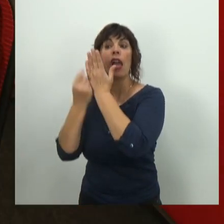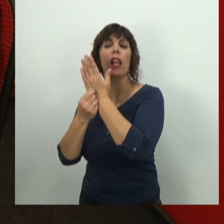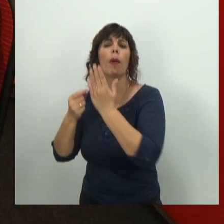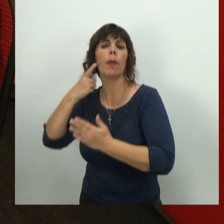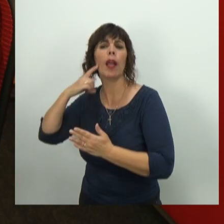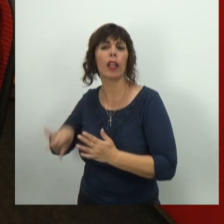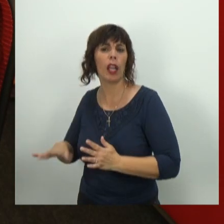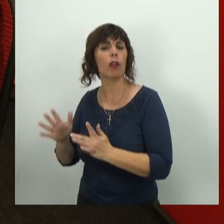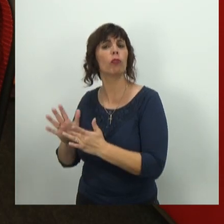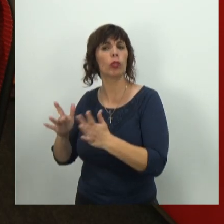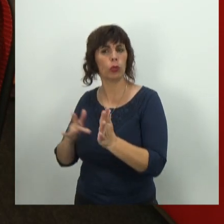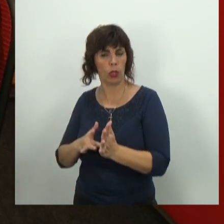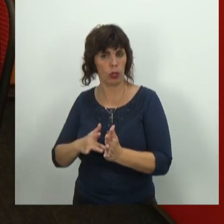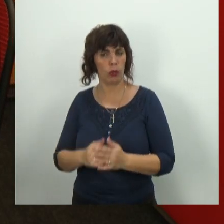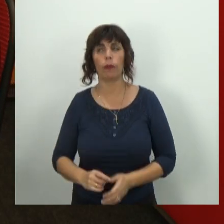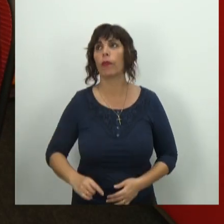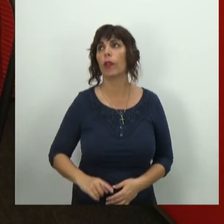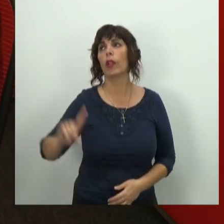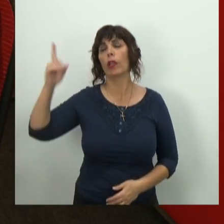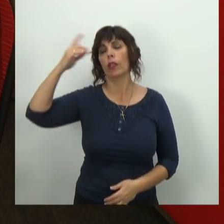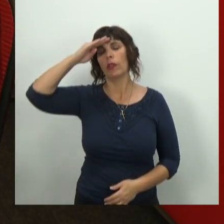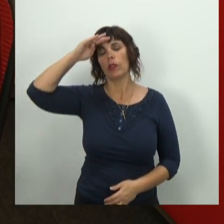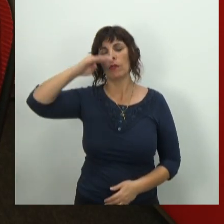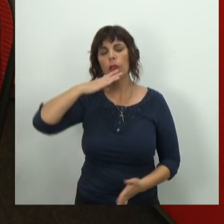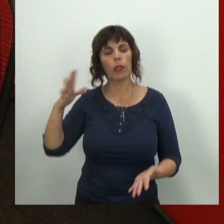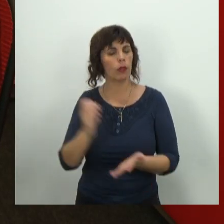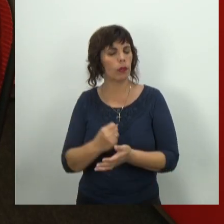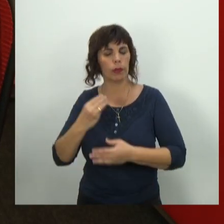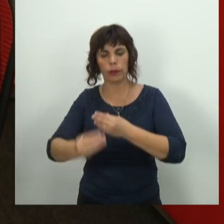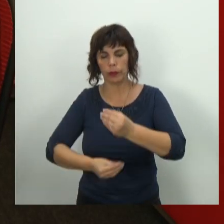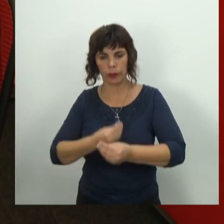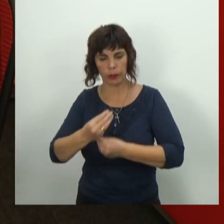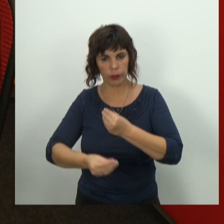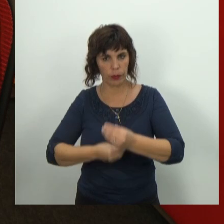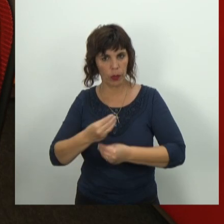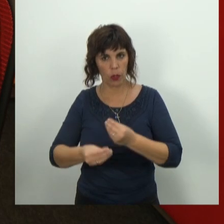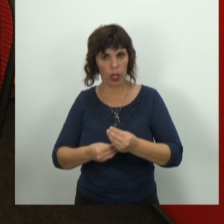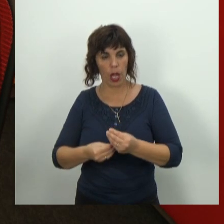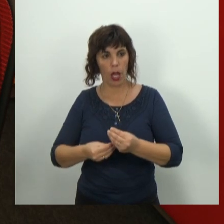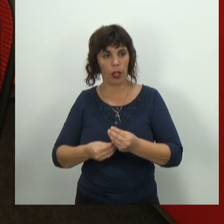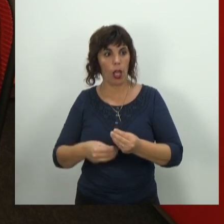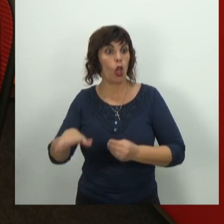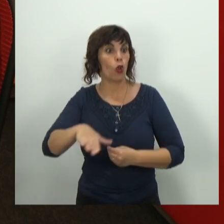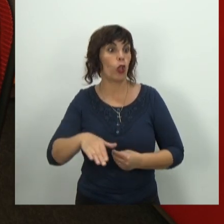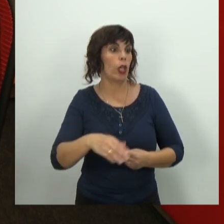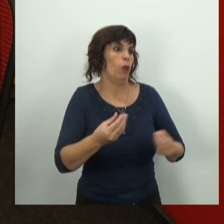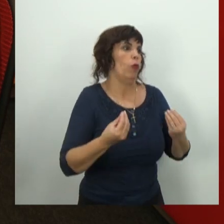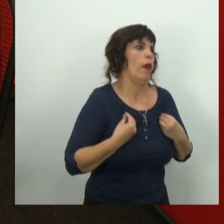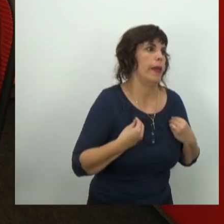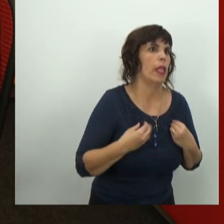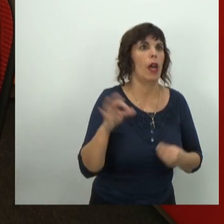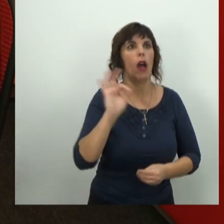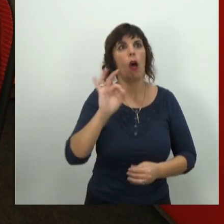Dios el Padre, todo lo que Él hace en una vida, en un